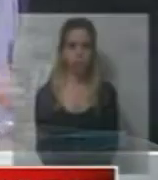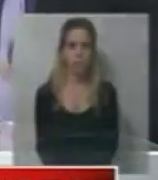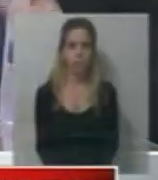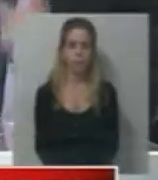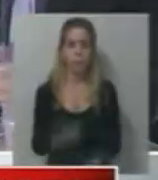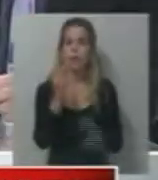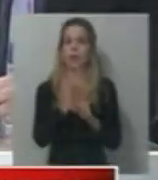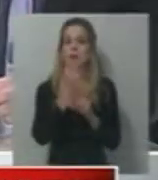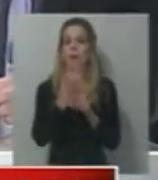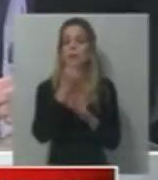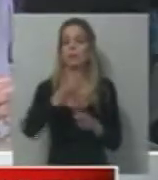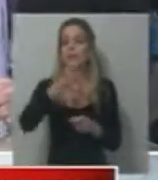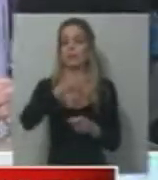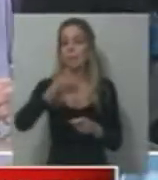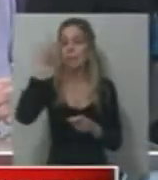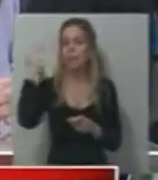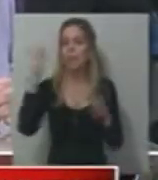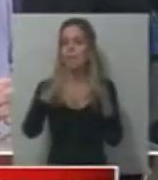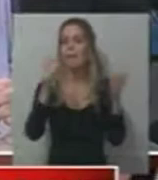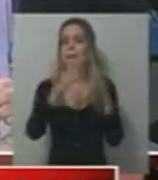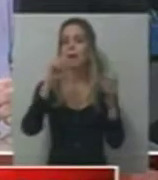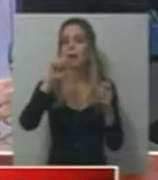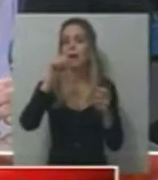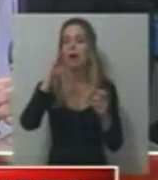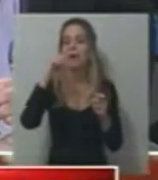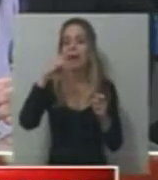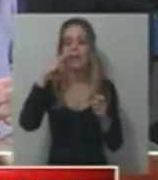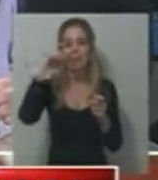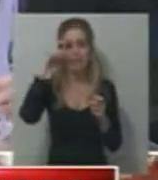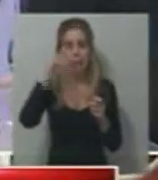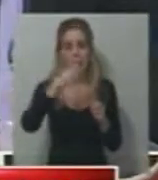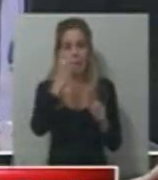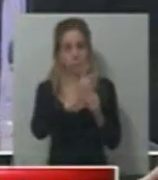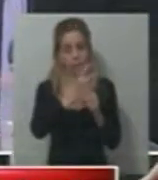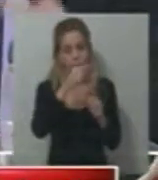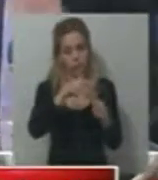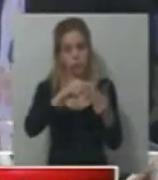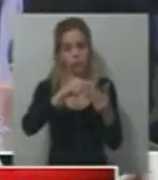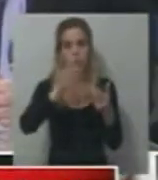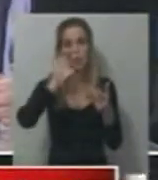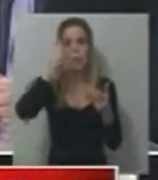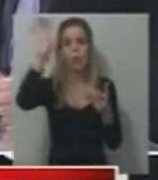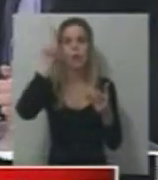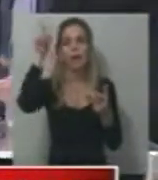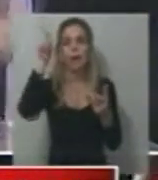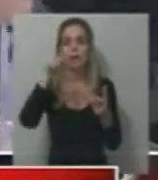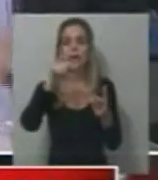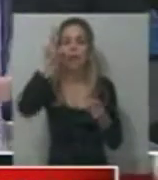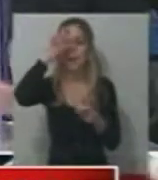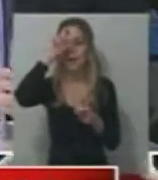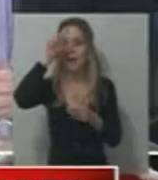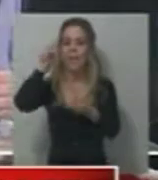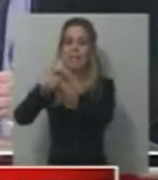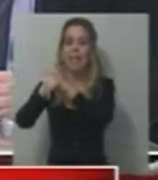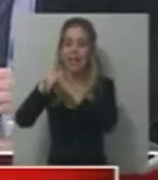el papelón de Cabandier, después vino lo de Gioja, que está bastante delicado. Después vino el tiroteo en la casa de Bonfatti. Ahora lo